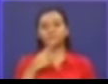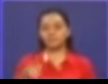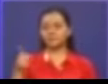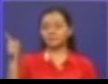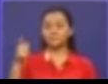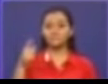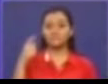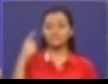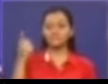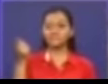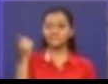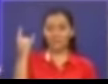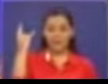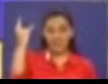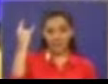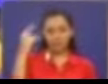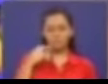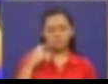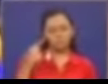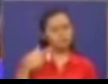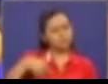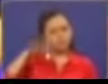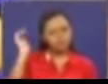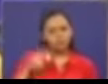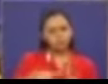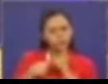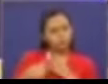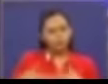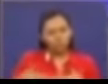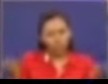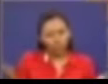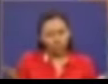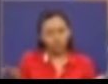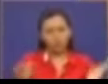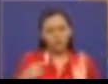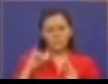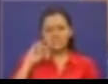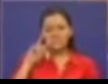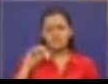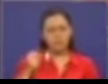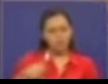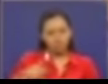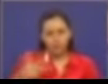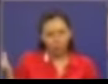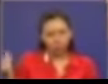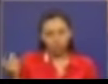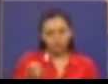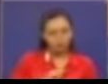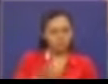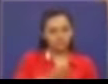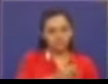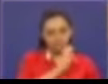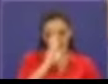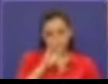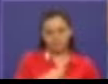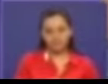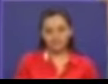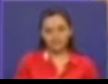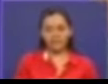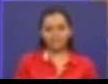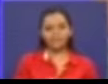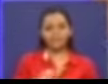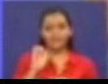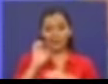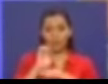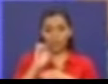impuesto, demasiado IVA. Bueno, resulta que solo tienen menor IVA que Ecuador, Paraguay, y aquí tengo que hacer una precisión